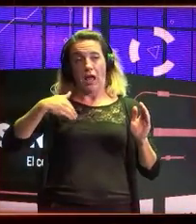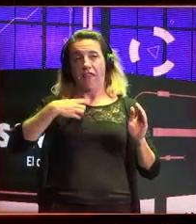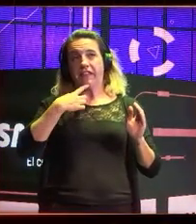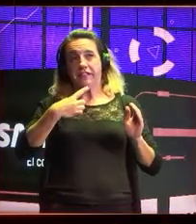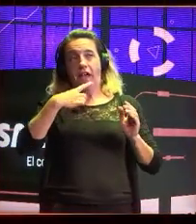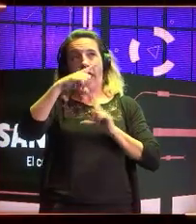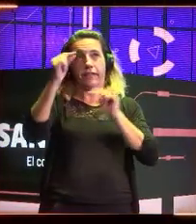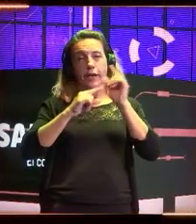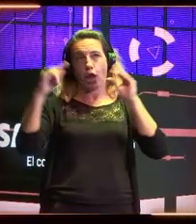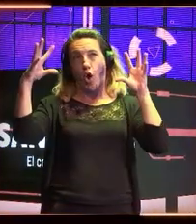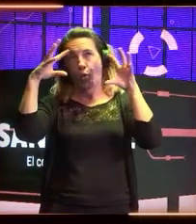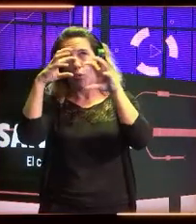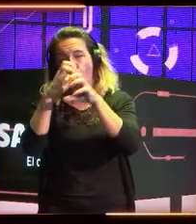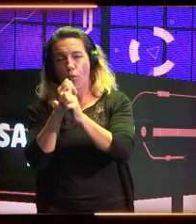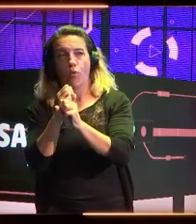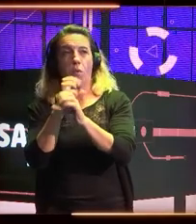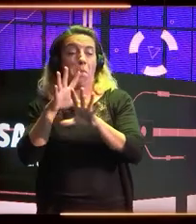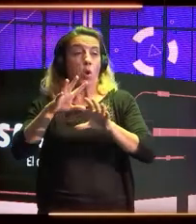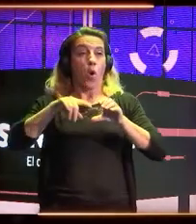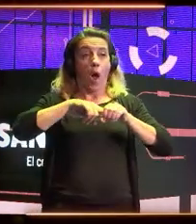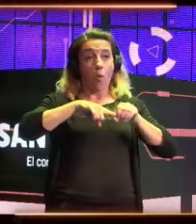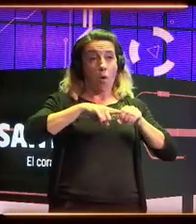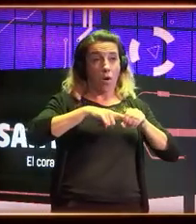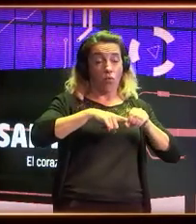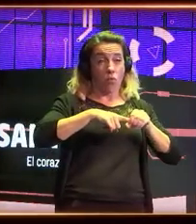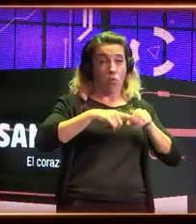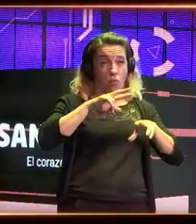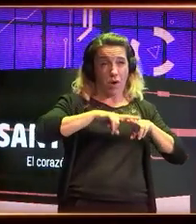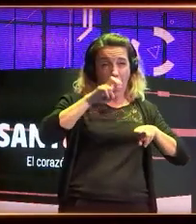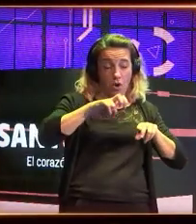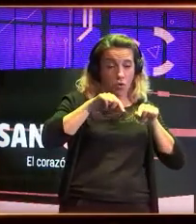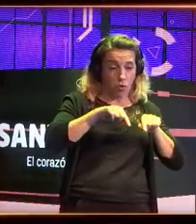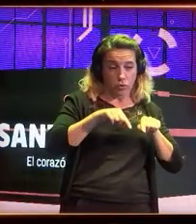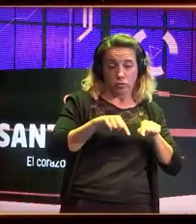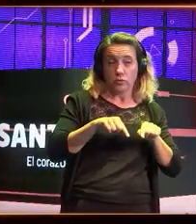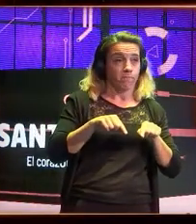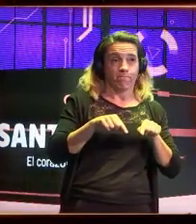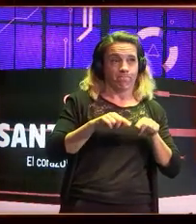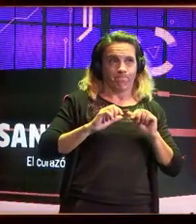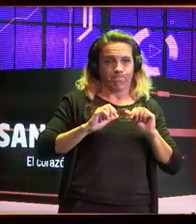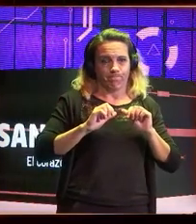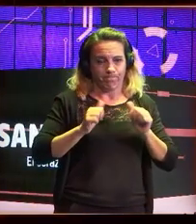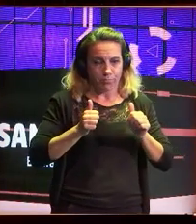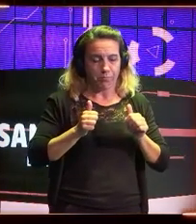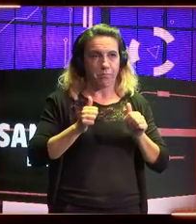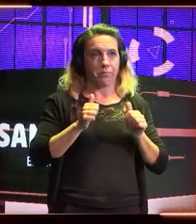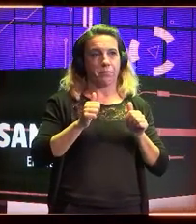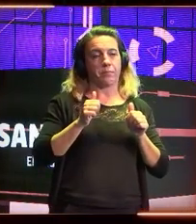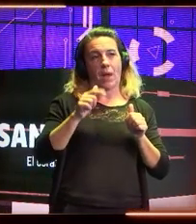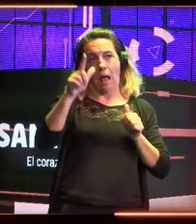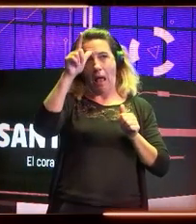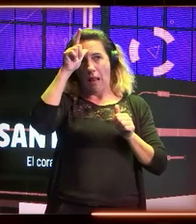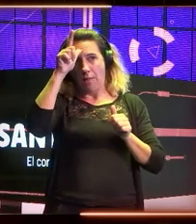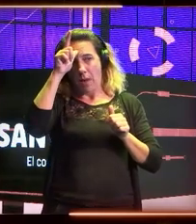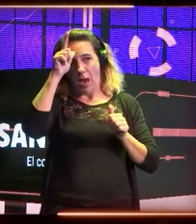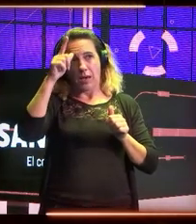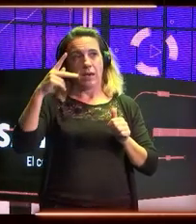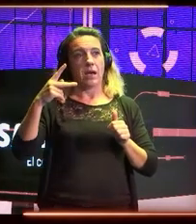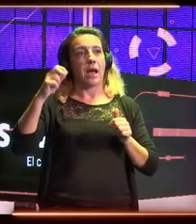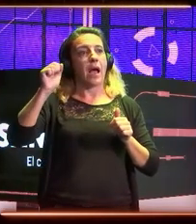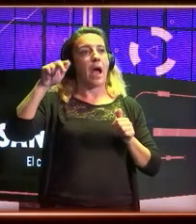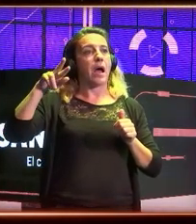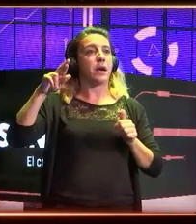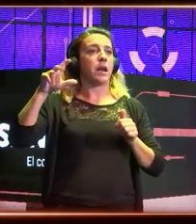empezó a entenderse realmente que un agujero negro hasta que un alemán Carl barsil eso está difícil Carles